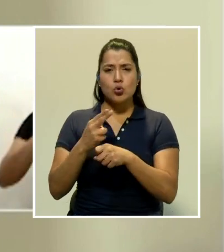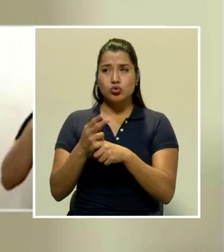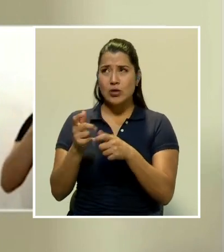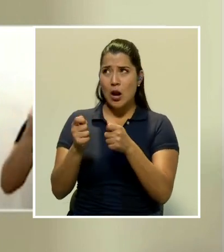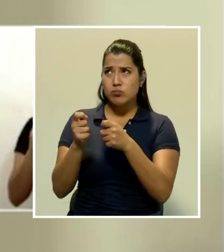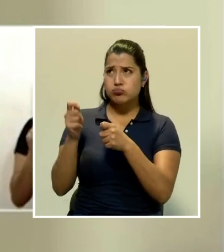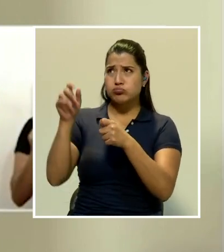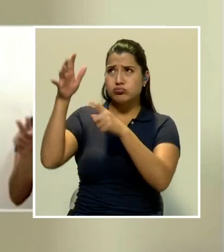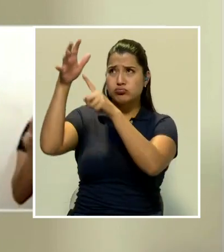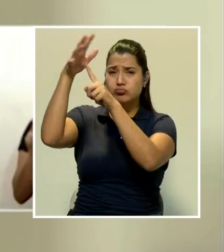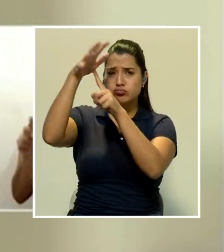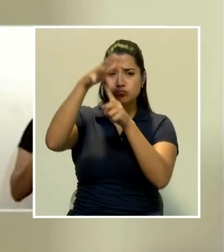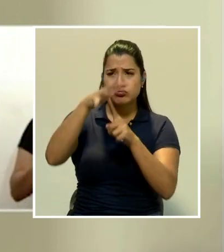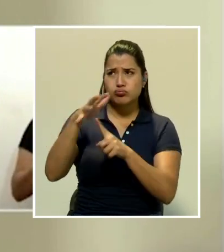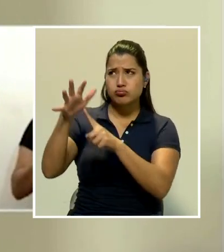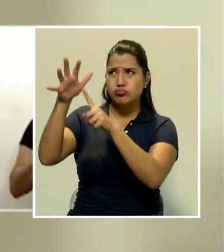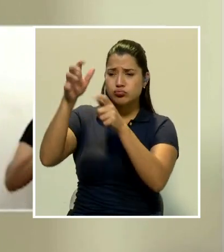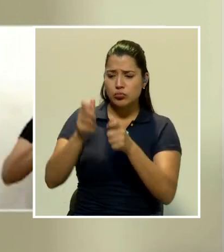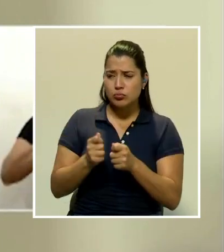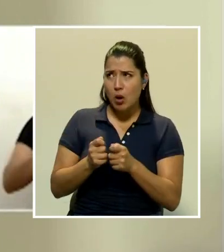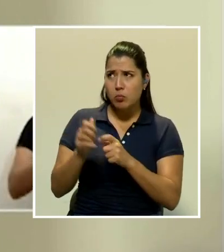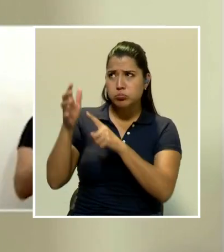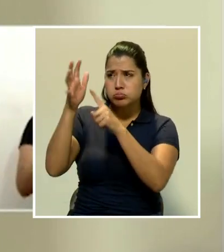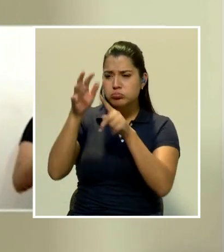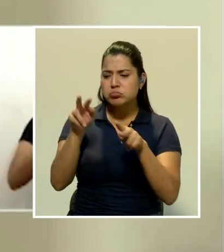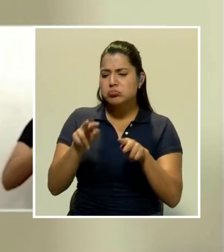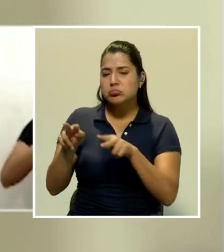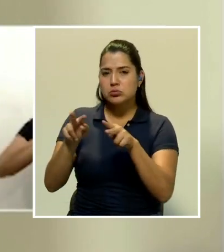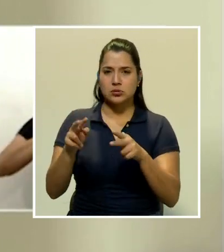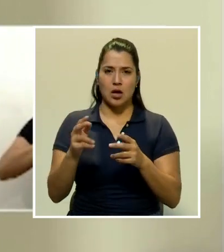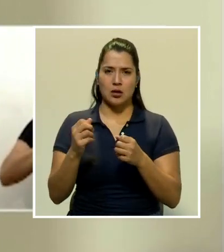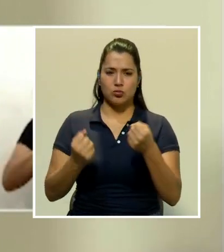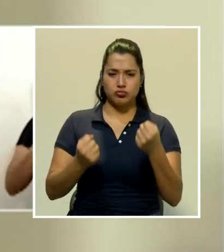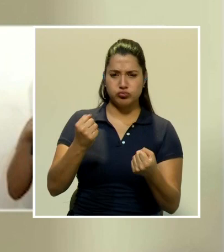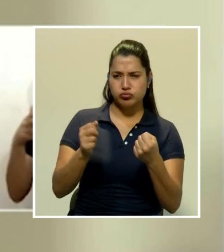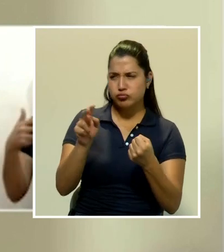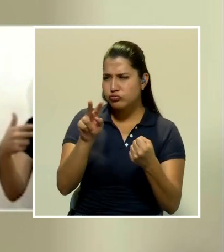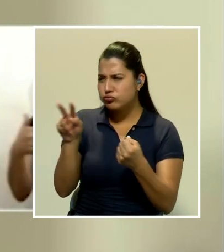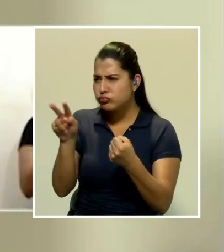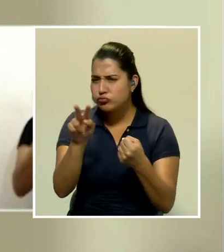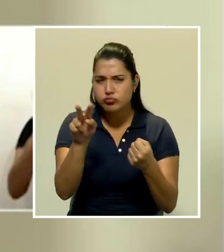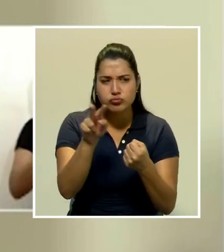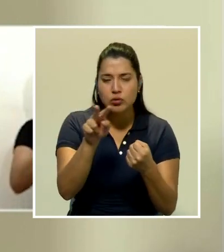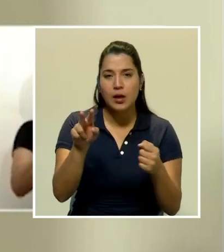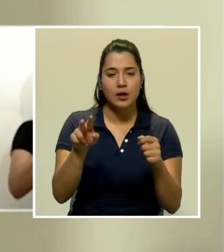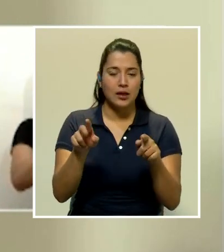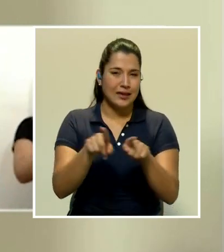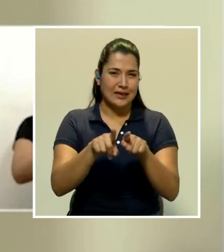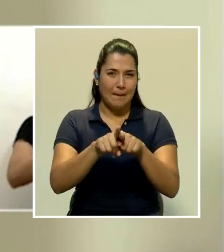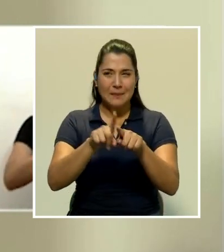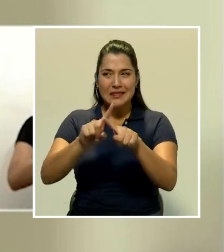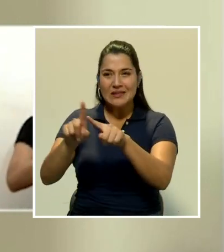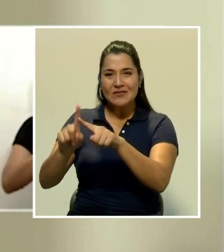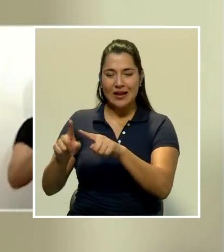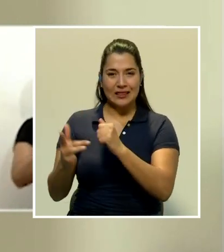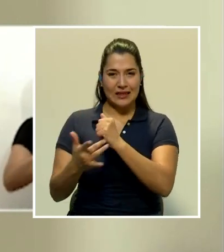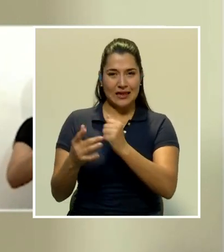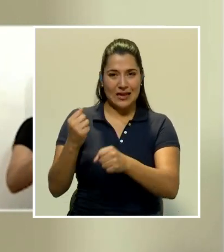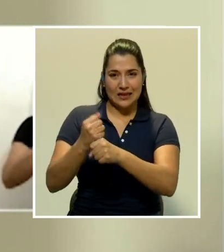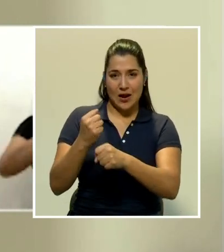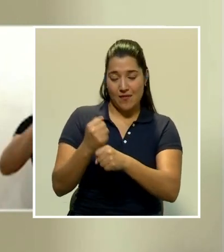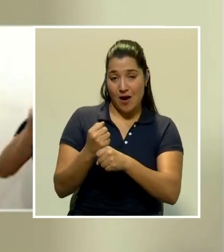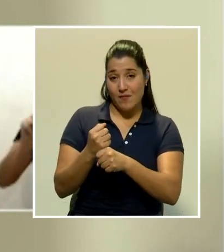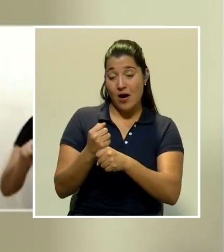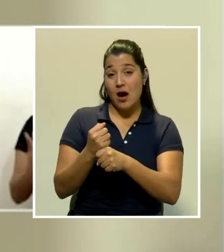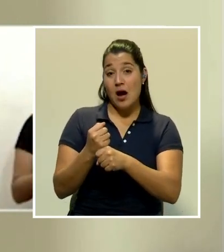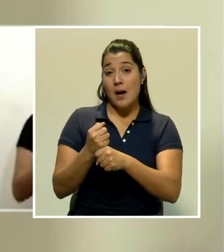patrullaje, retenes y una serie de circunstancias además que estamos valorando el equipo de trabajo para el tema de pandemia